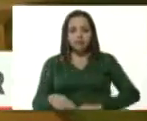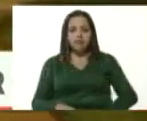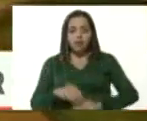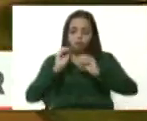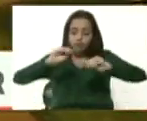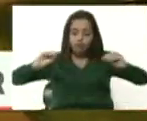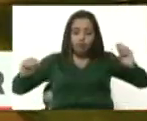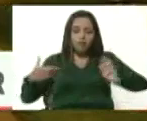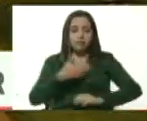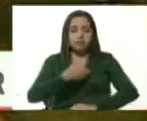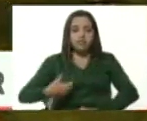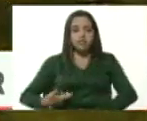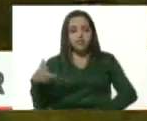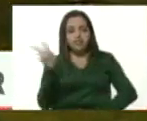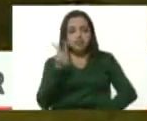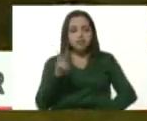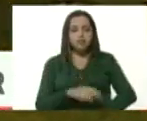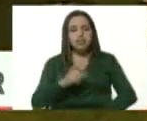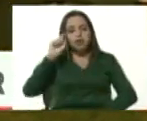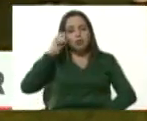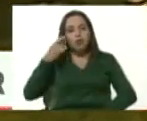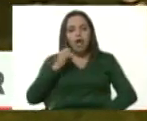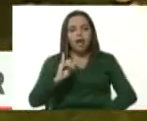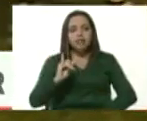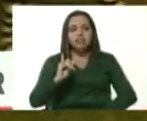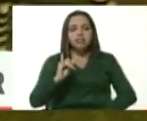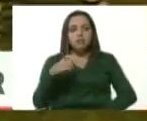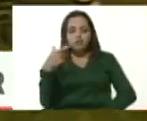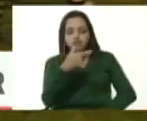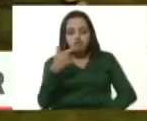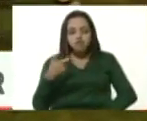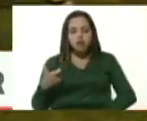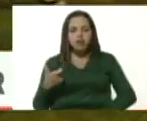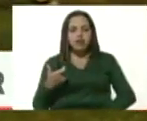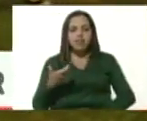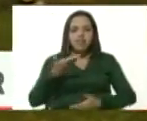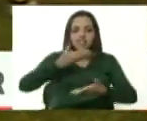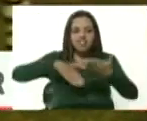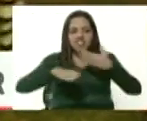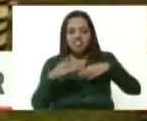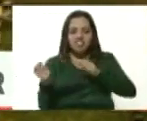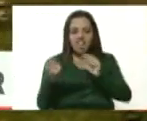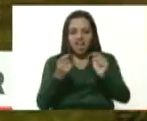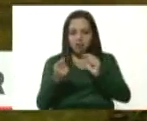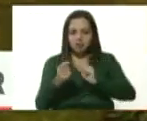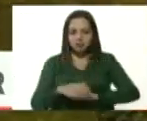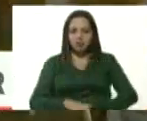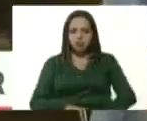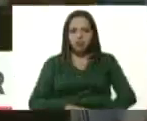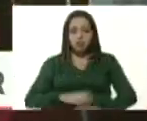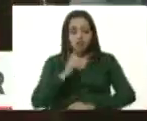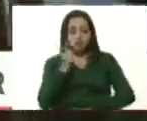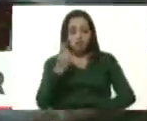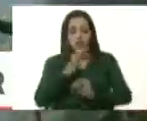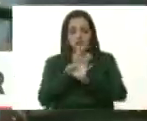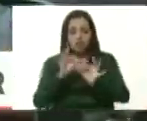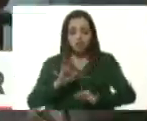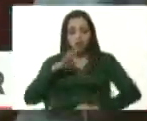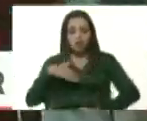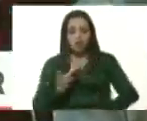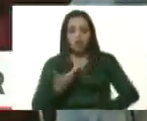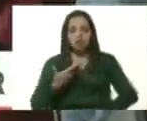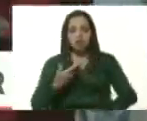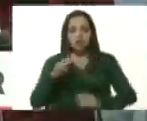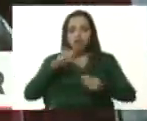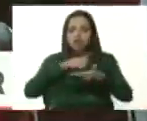Estado venezolano, recordemos que apuesta por el entendimiento, por el diálogo como único mecanismo para dirimir cualquier